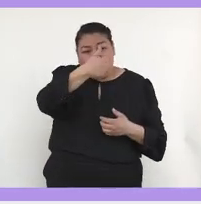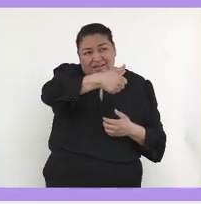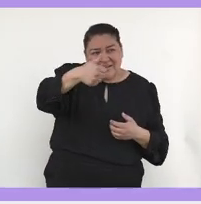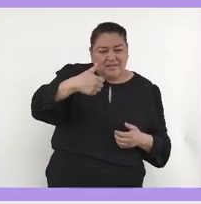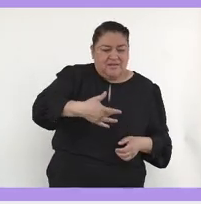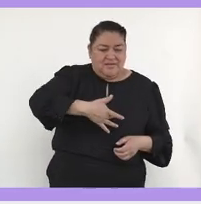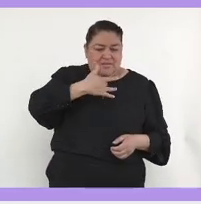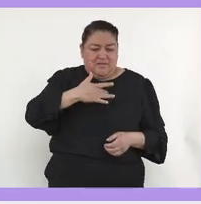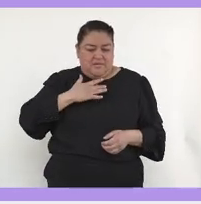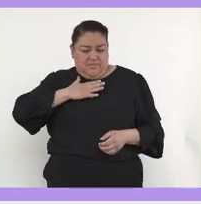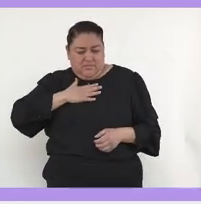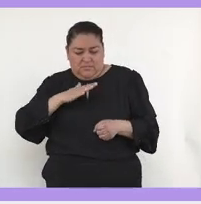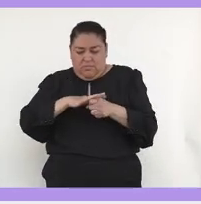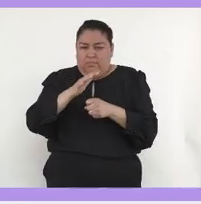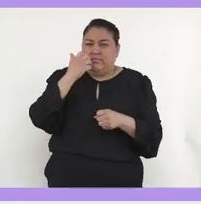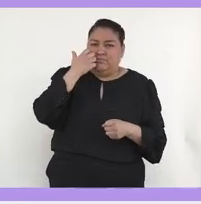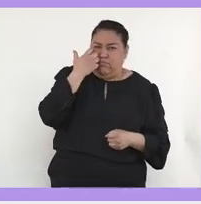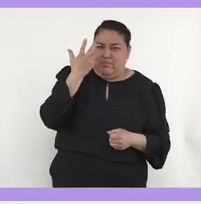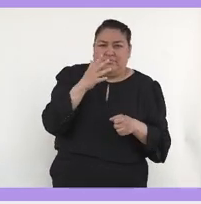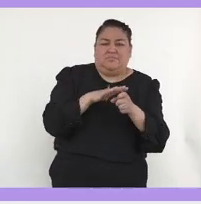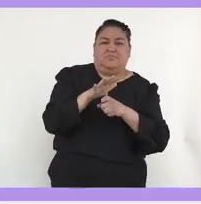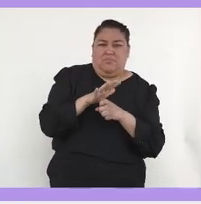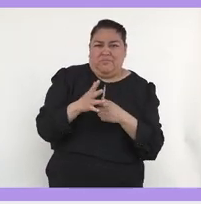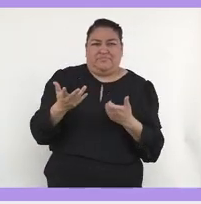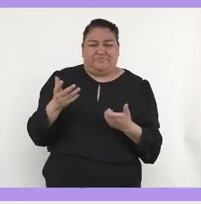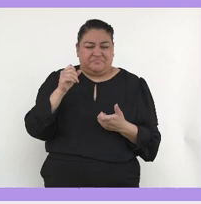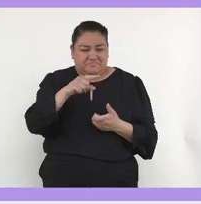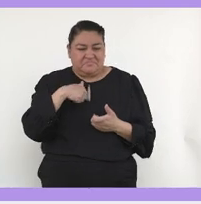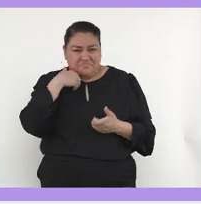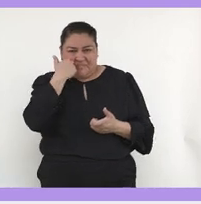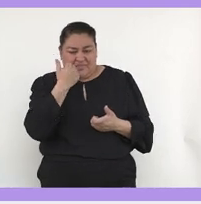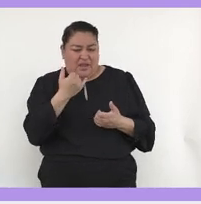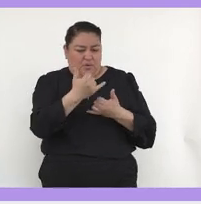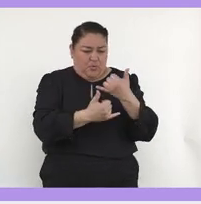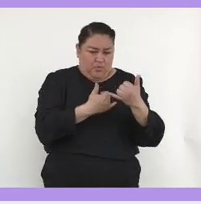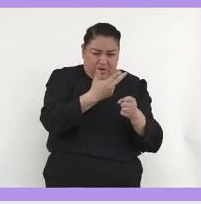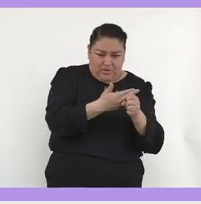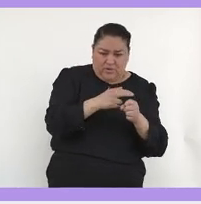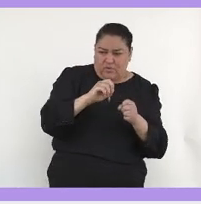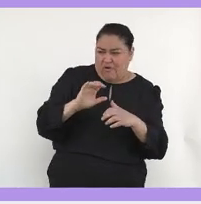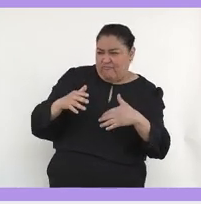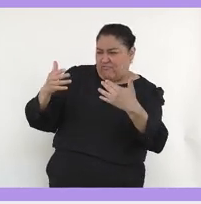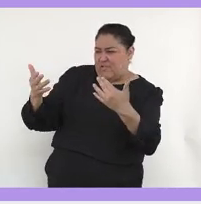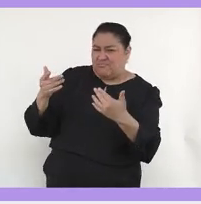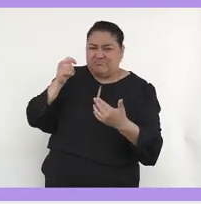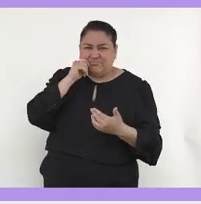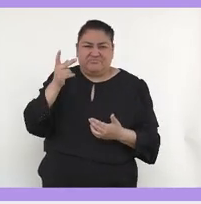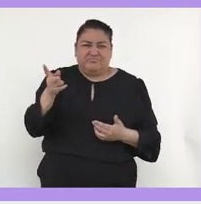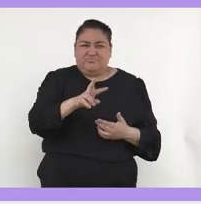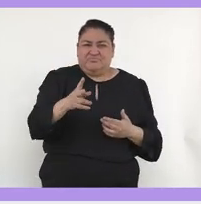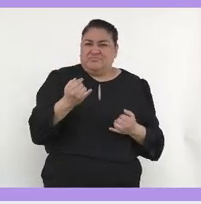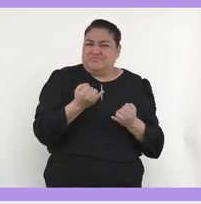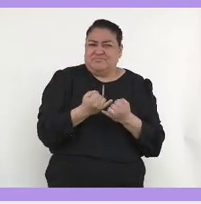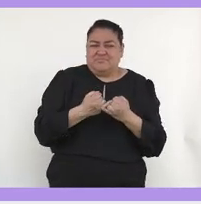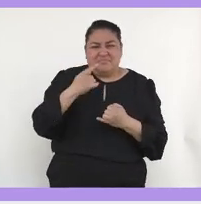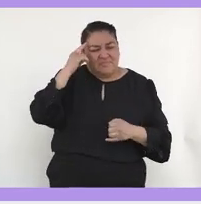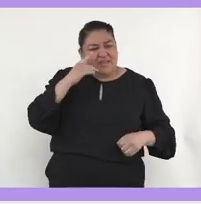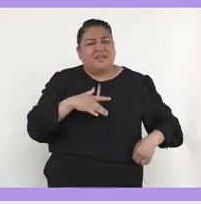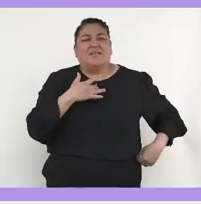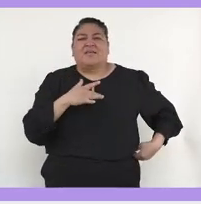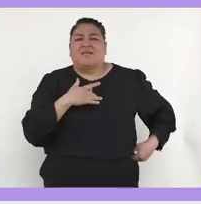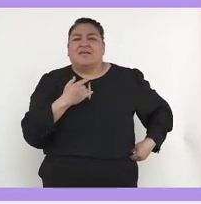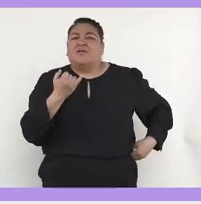elegir en qué espacio de la cancha quiere jugar ya sea dentro del terreno de juego o bien fuera de él pero todo siempre en búsqueda de una construcción